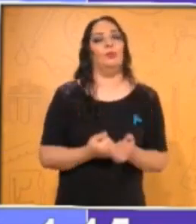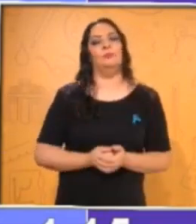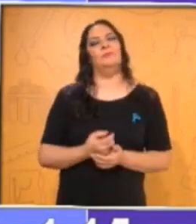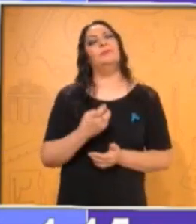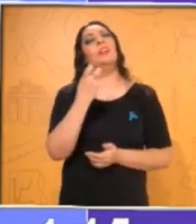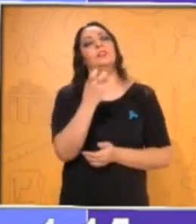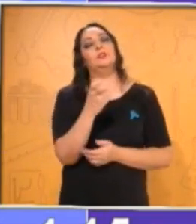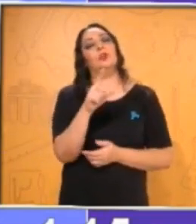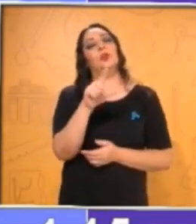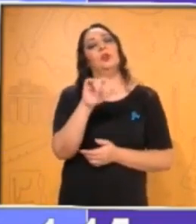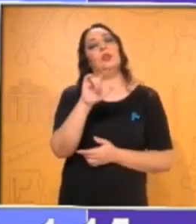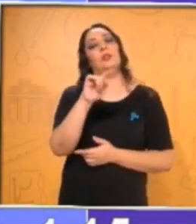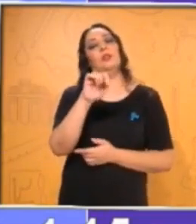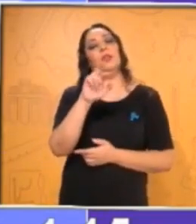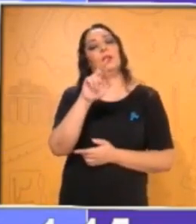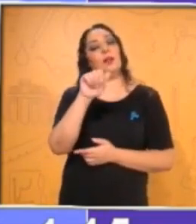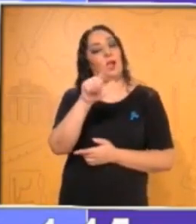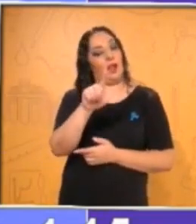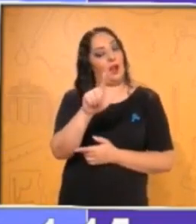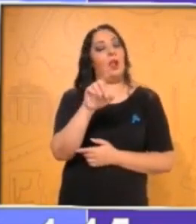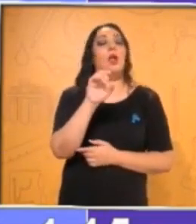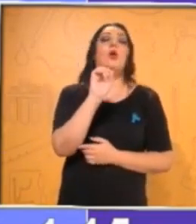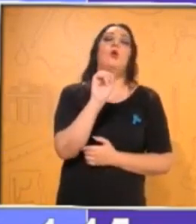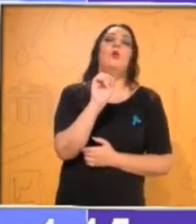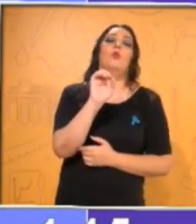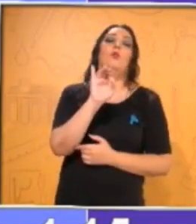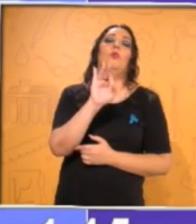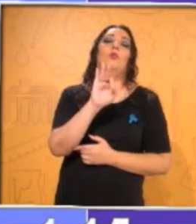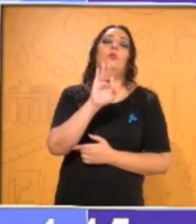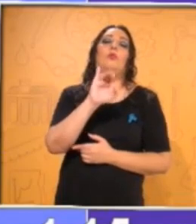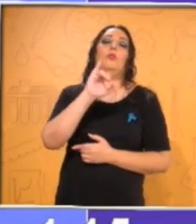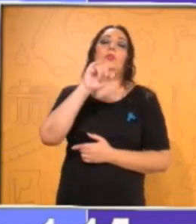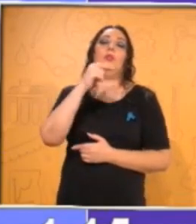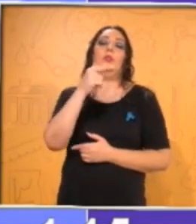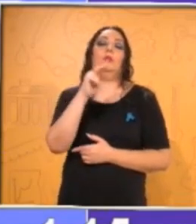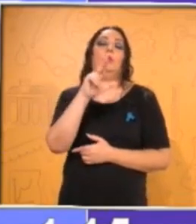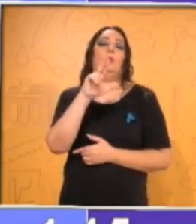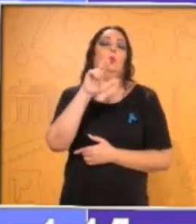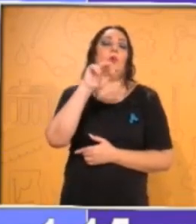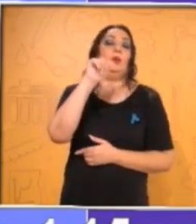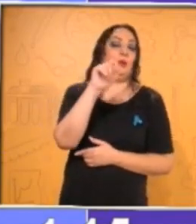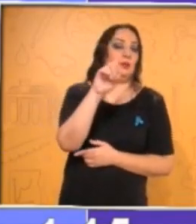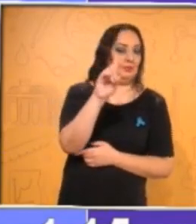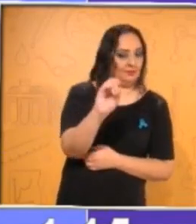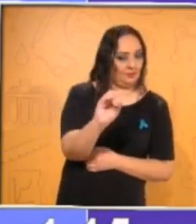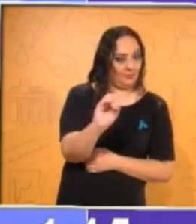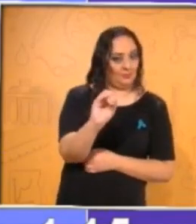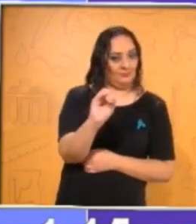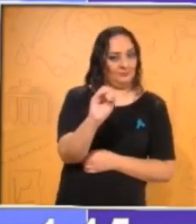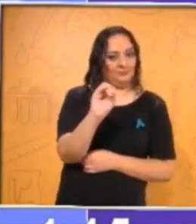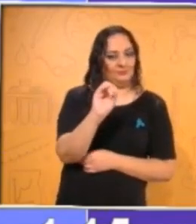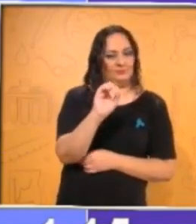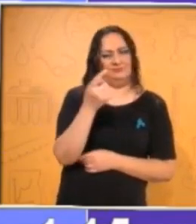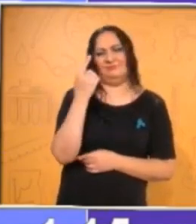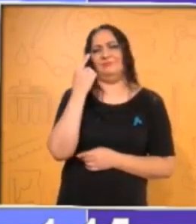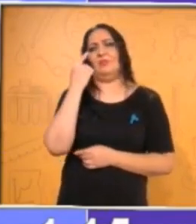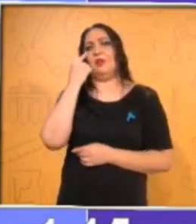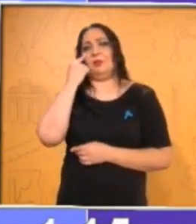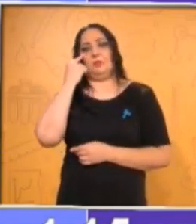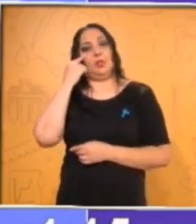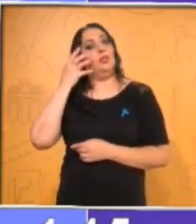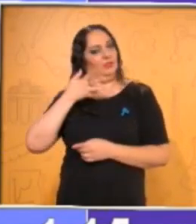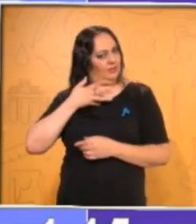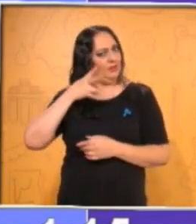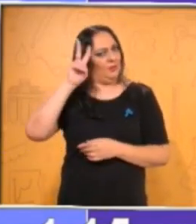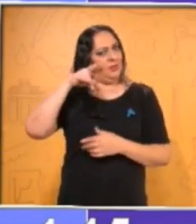o figurado? ¿Te podrás perder en la profundidad de alguien? O para empezar, ¿la mirada tiene profundidad? A